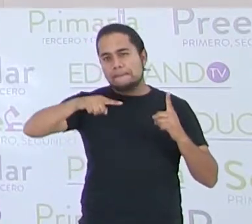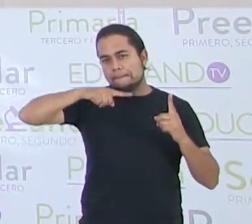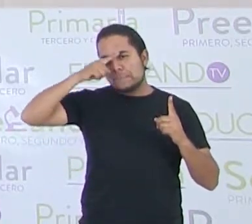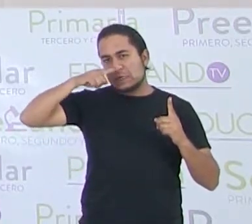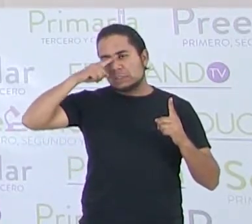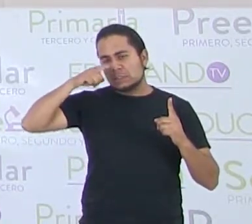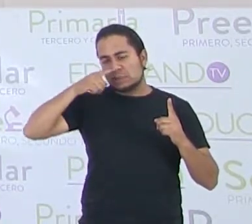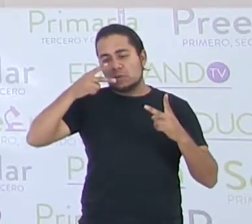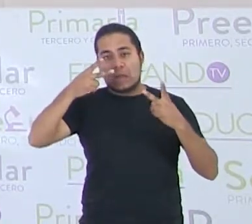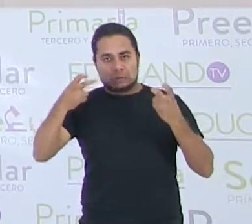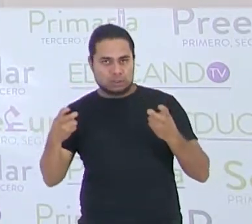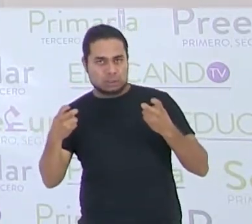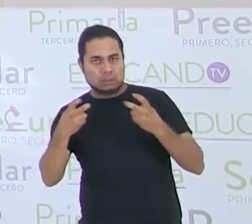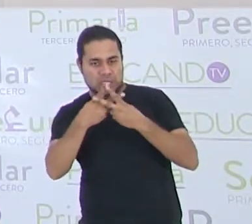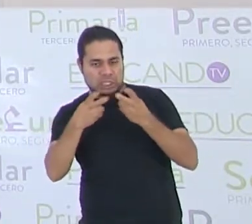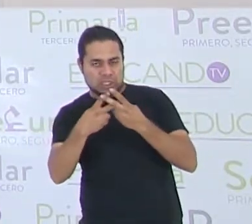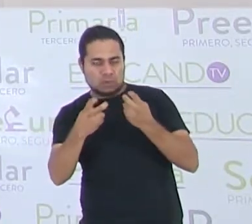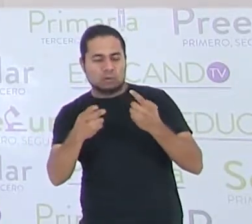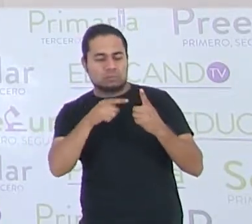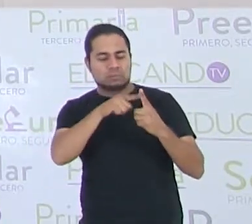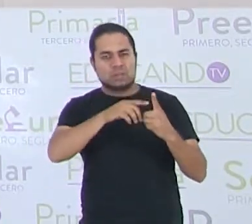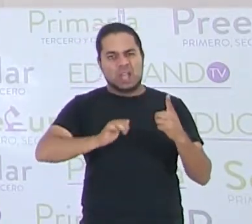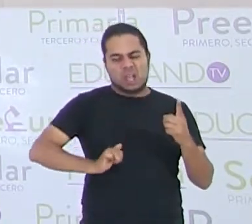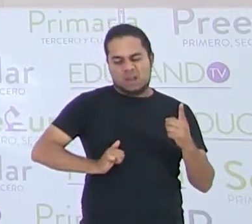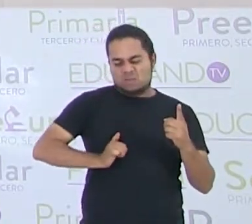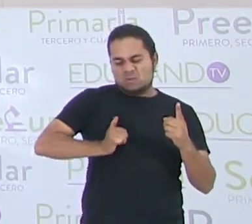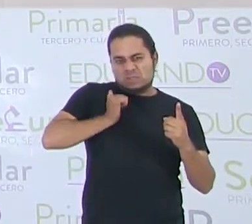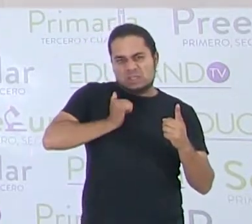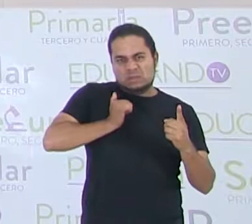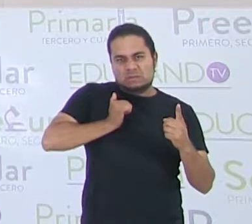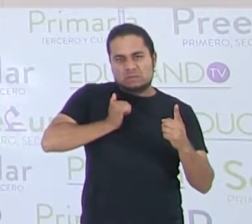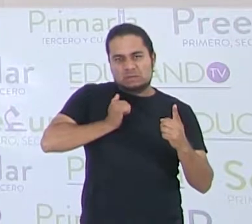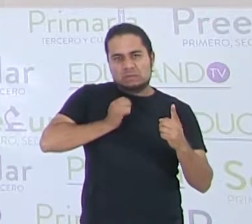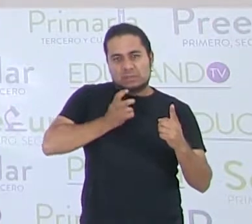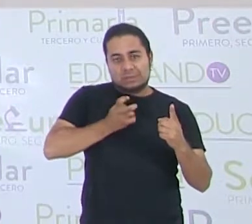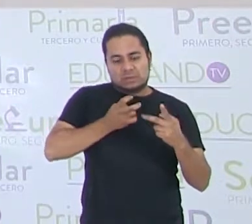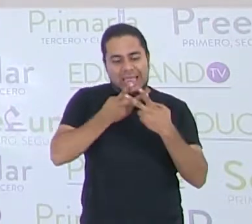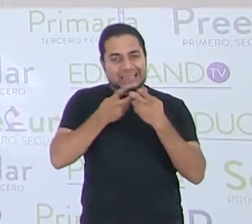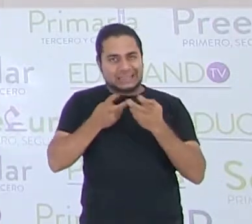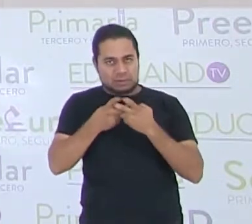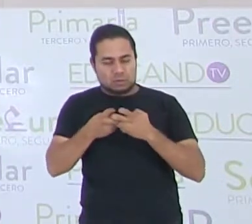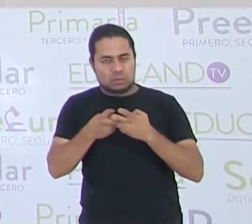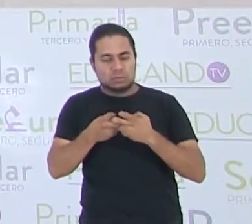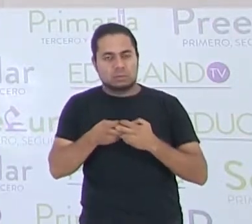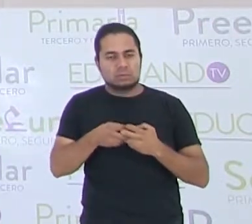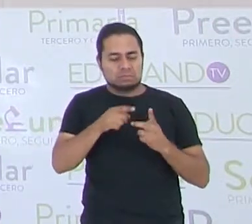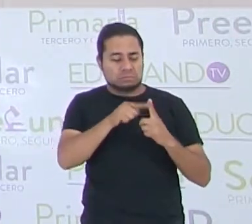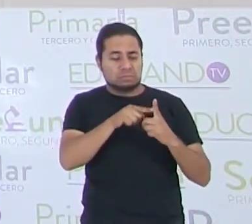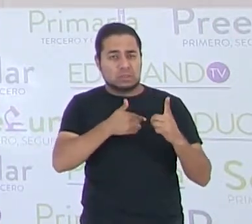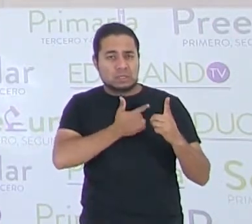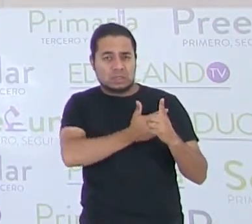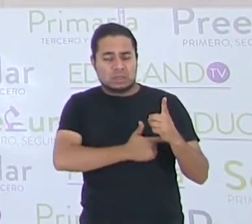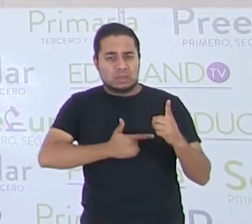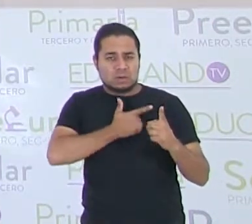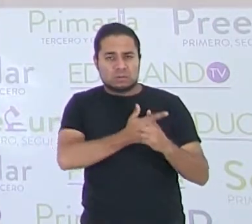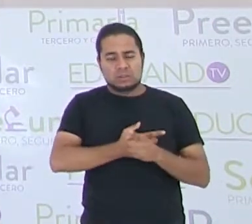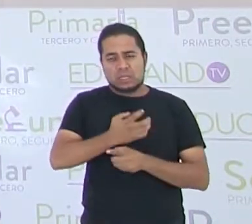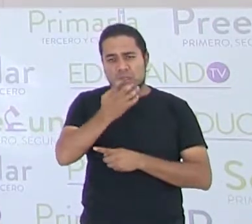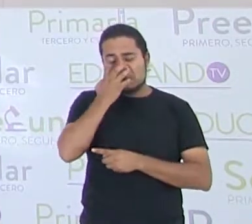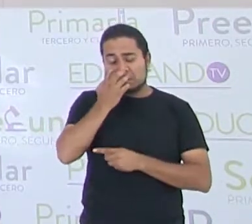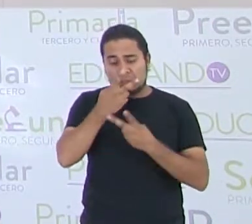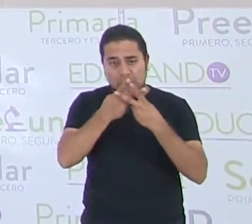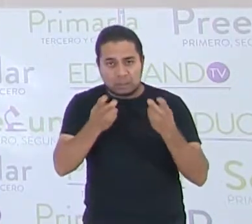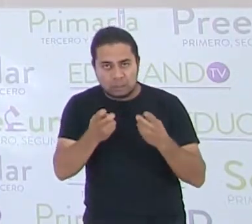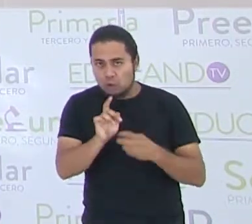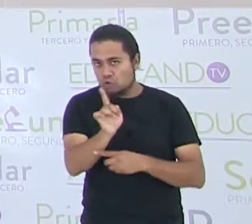Presumido es otro adjetivo. Abusivo es otro adjetivo. Le gustan los ositos, eso ya no es un